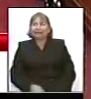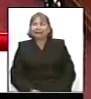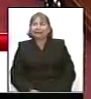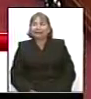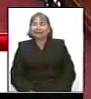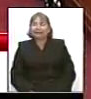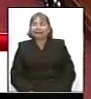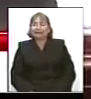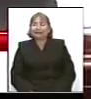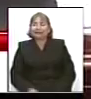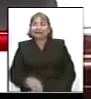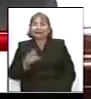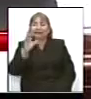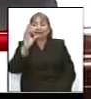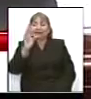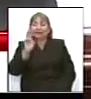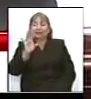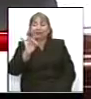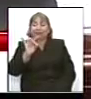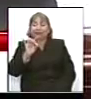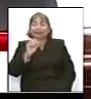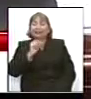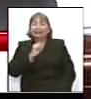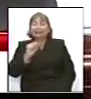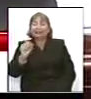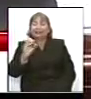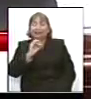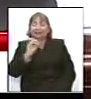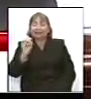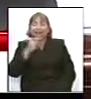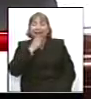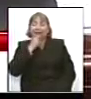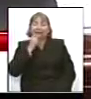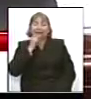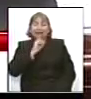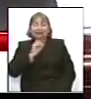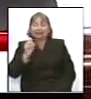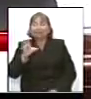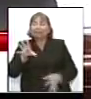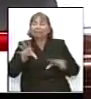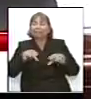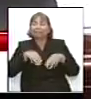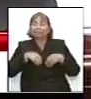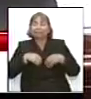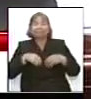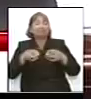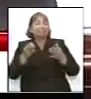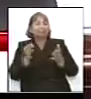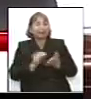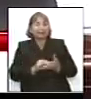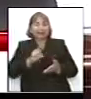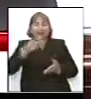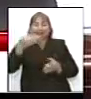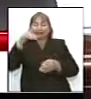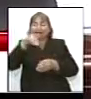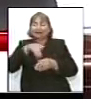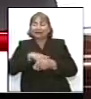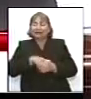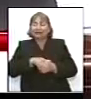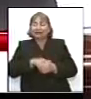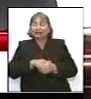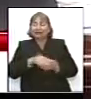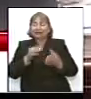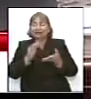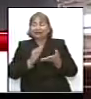78 votos a favor. 78 votos a favor, 0 en contra, 0 abstenciones. Ha sido aprobada la exoneración de la segunda votación del